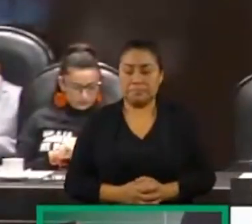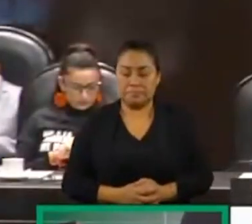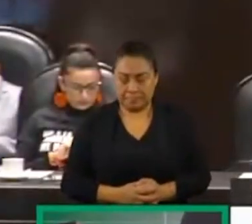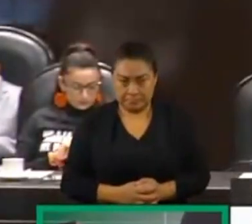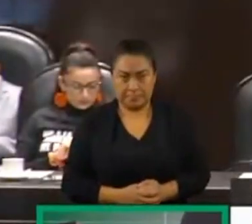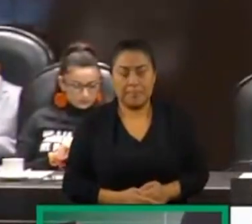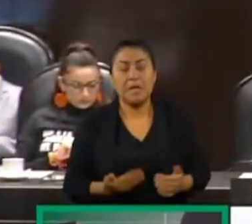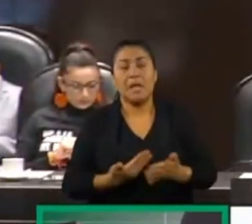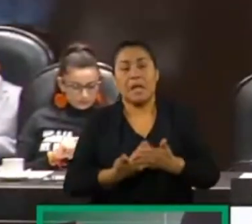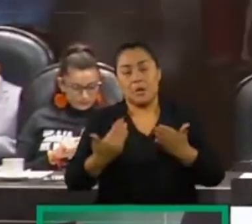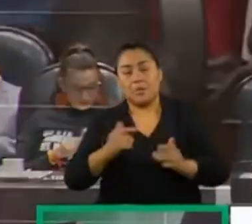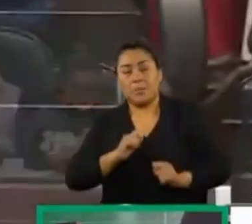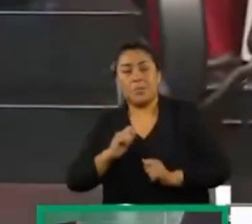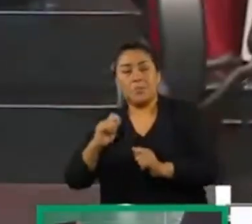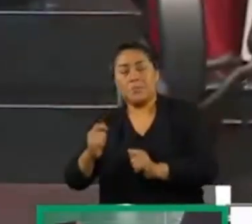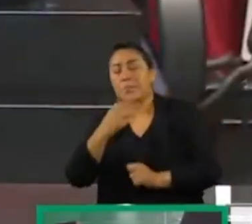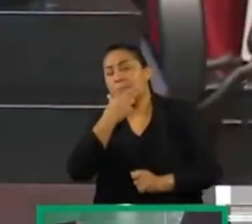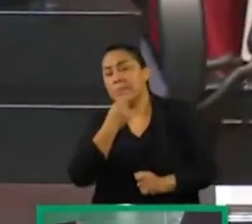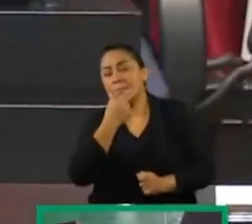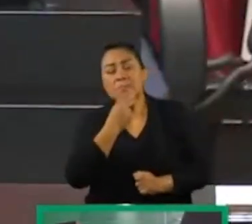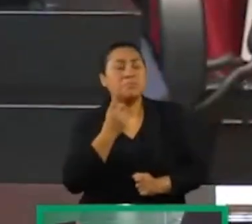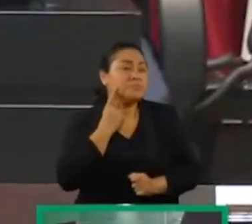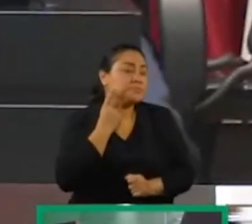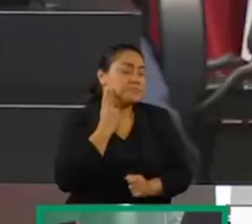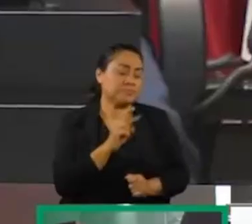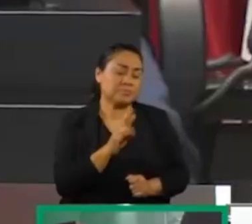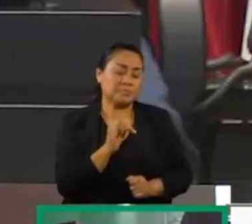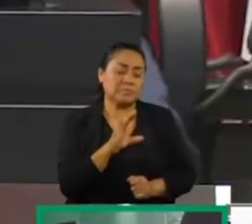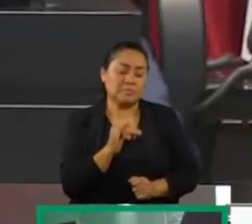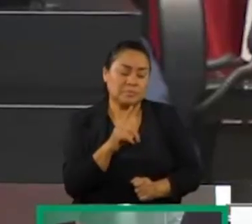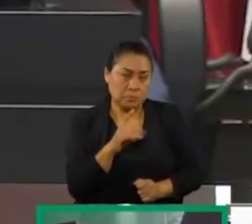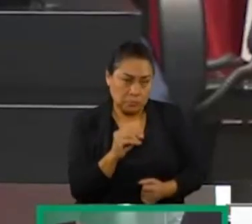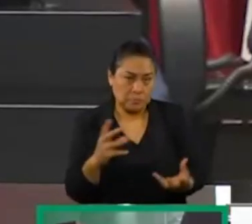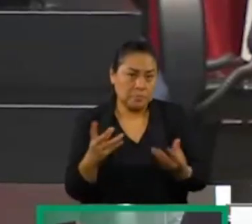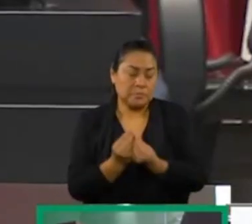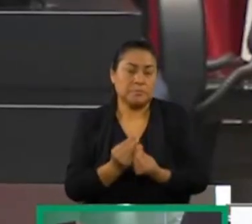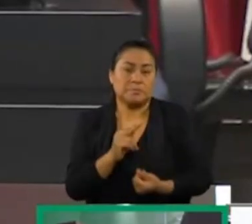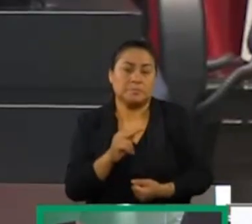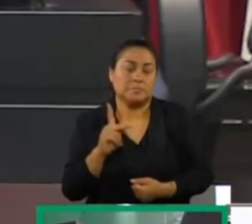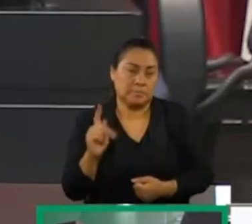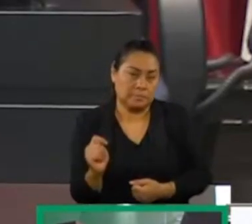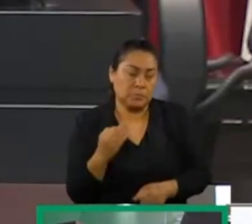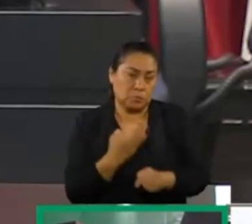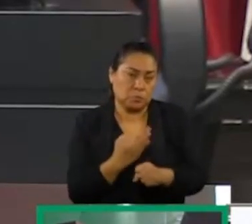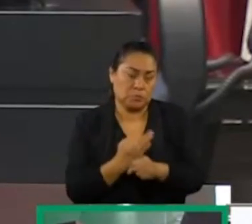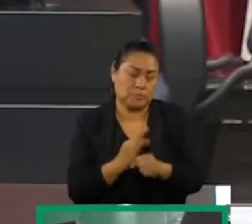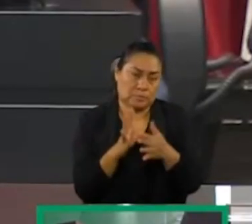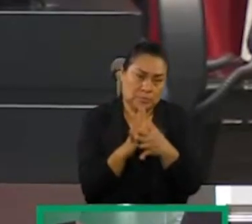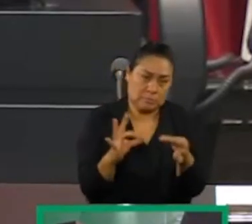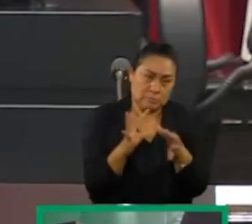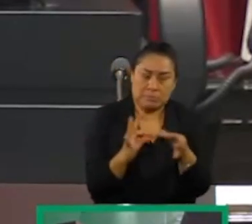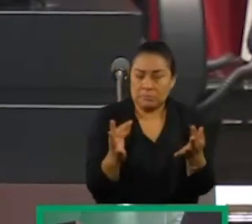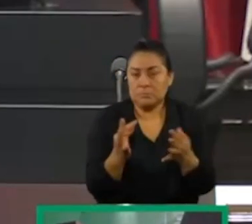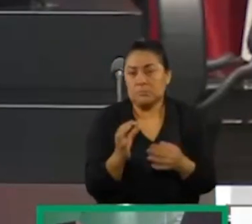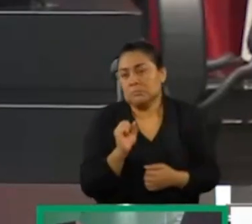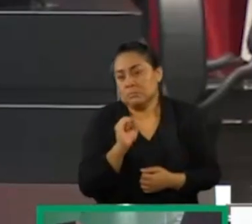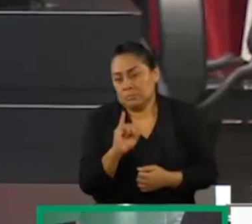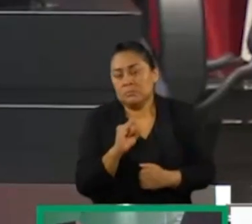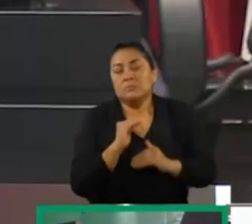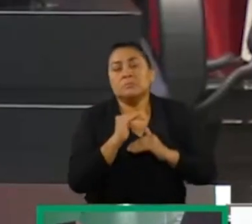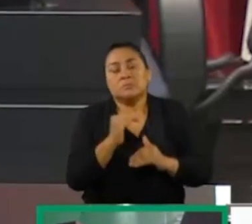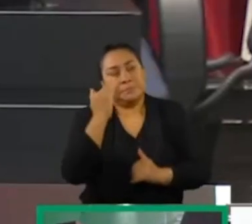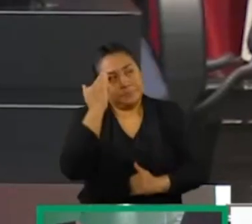Tiene ahora el uso de la palabra el diputado Ricardo Mejía Verdeja del PT para hablar en pro hasta por 5 minutos.